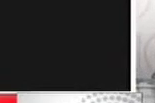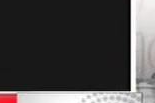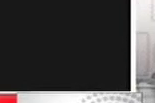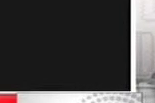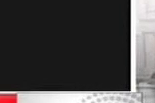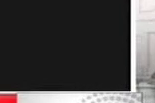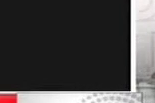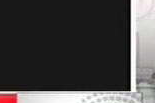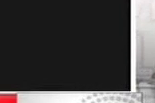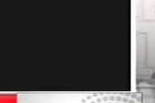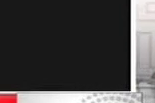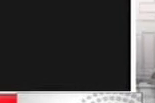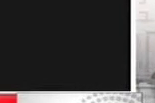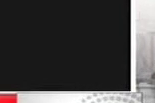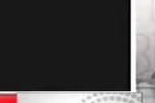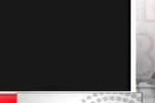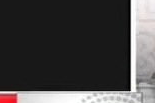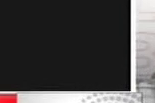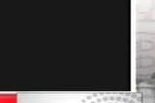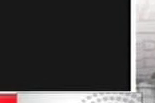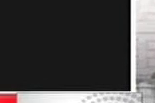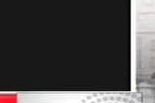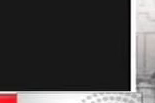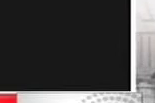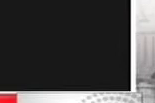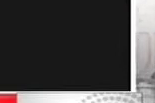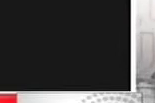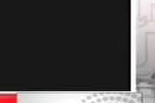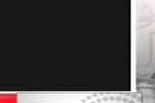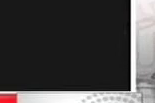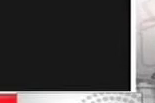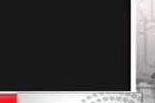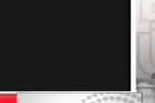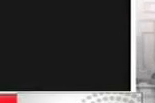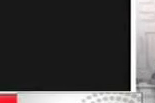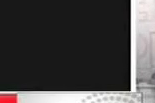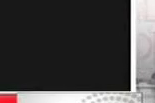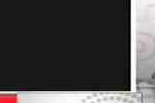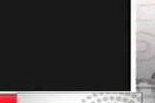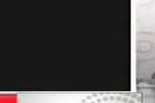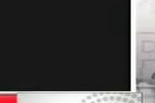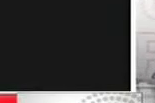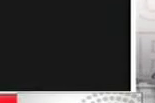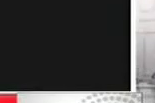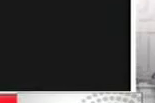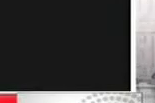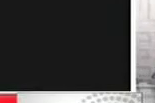avance del plan de reconstrucción en términos financieros. Pero